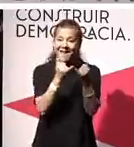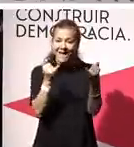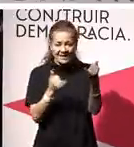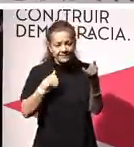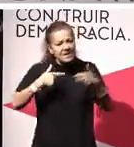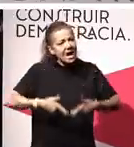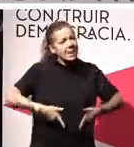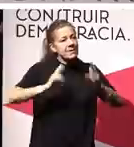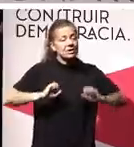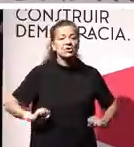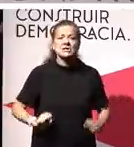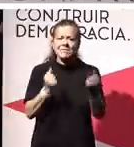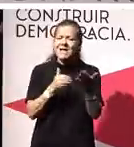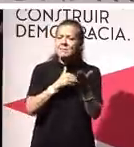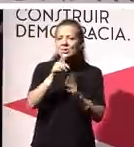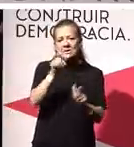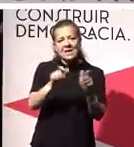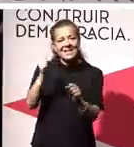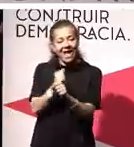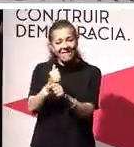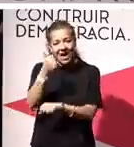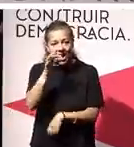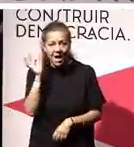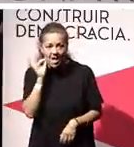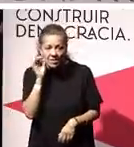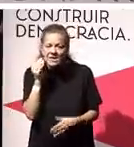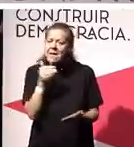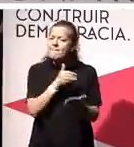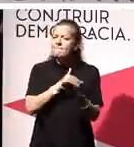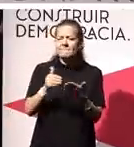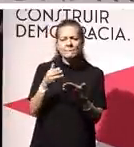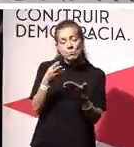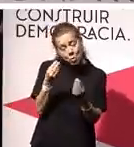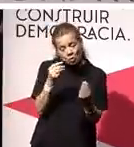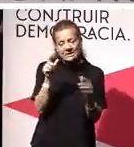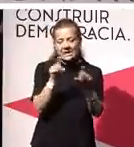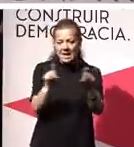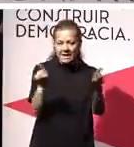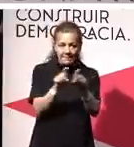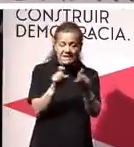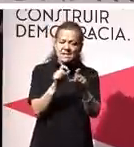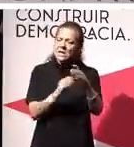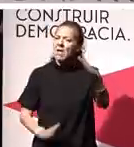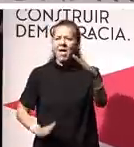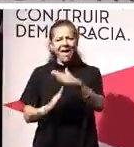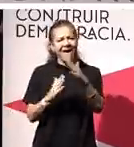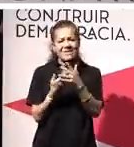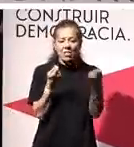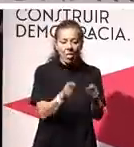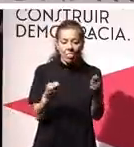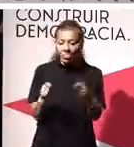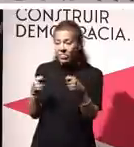que ha permitido salvar a millones de trabajadores y trabajadoras, a miles de empresas y que ha evitado los cierres y despidos masivos